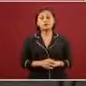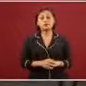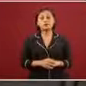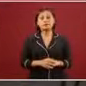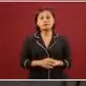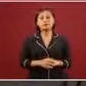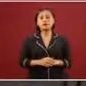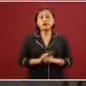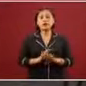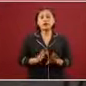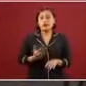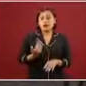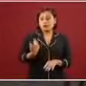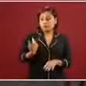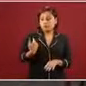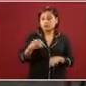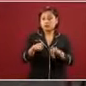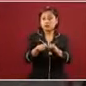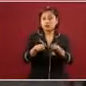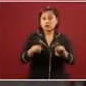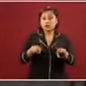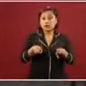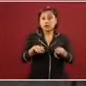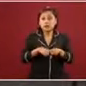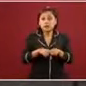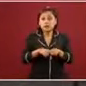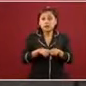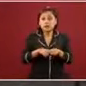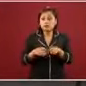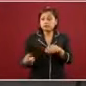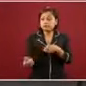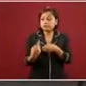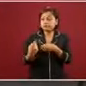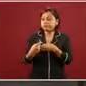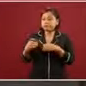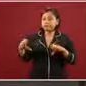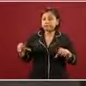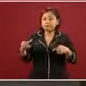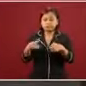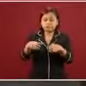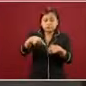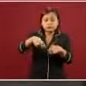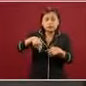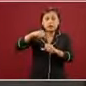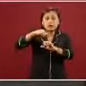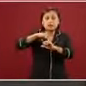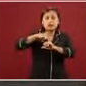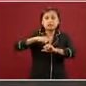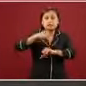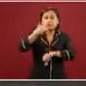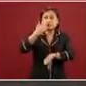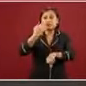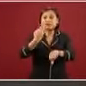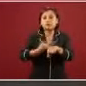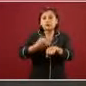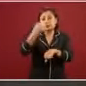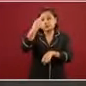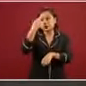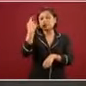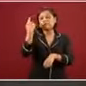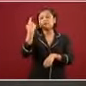de trabajo por primera vez en la historia para atender sobre todo